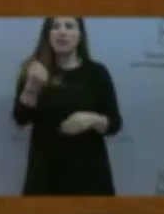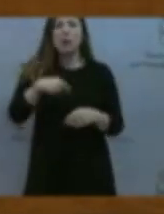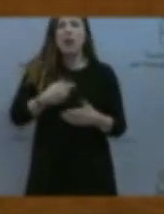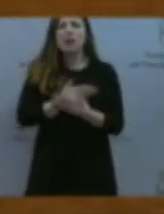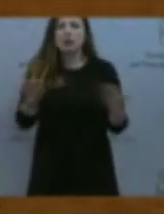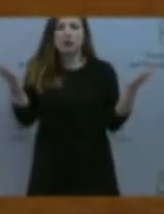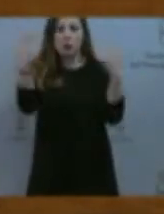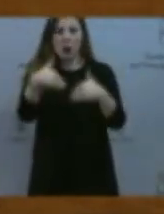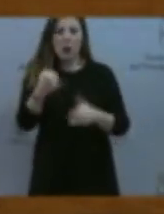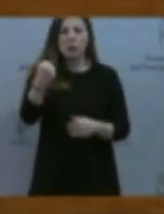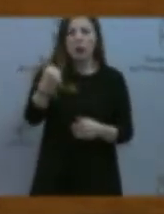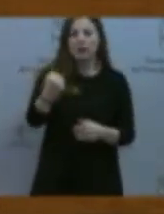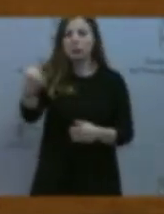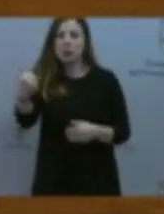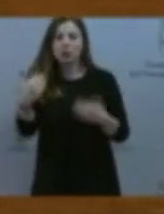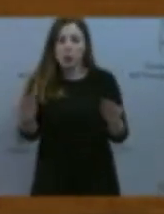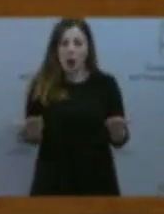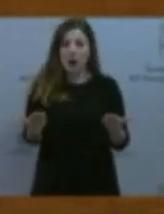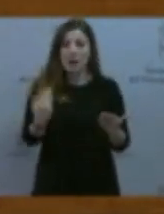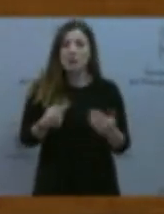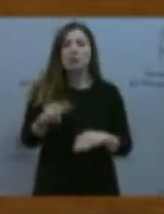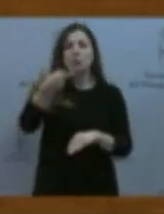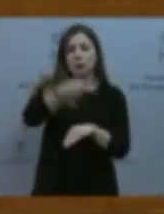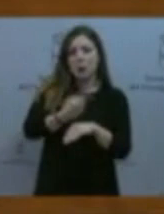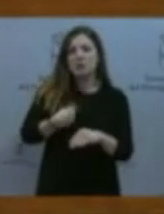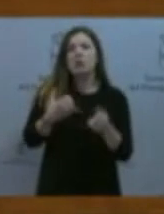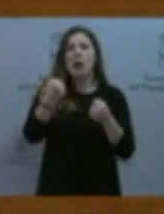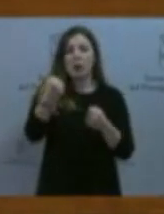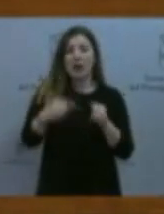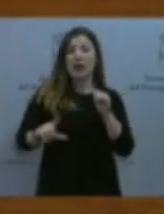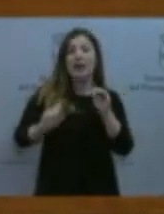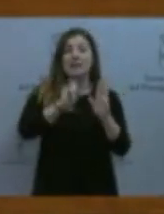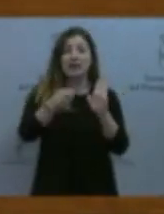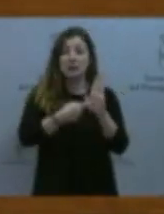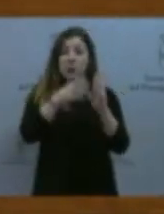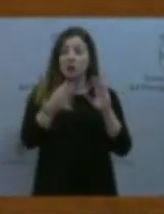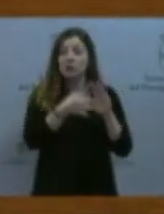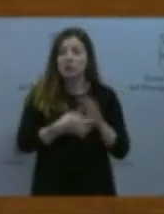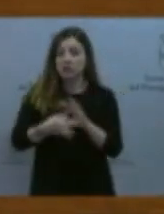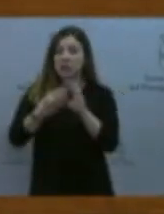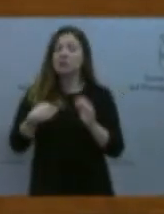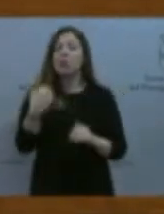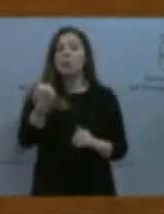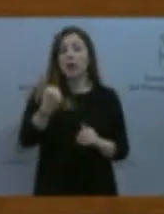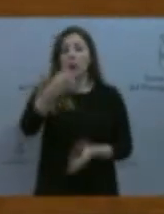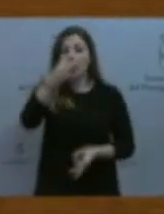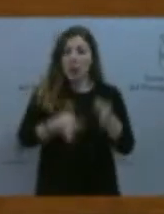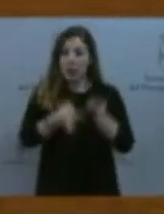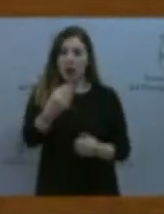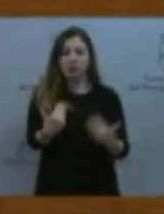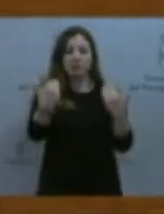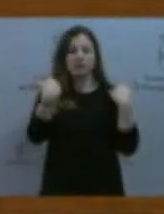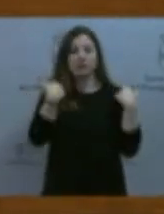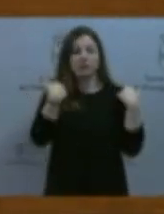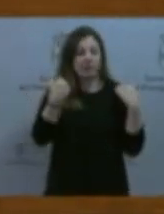del poder legislativo a la acción del poder judicial, en lo que no es competencia exclusiva de este, y en aquellas conductas de